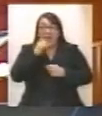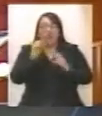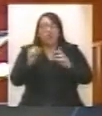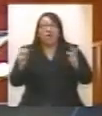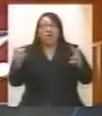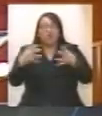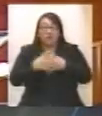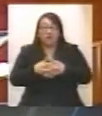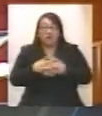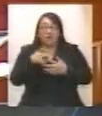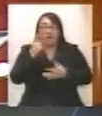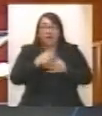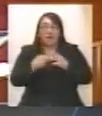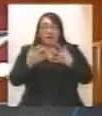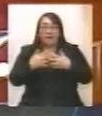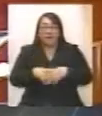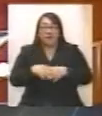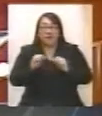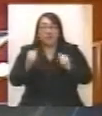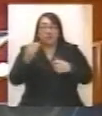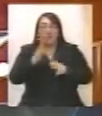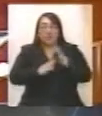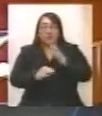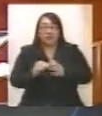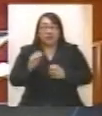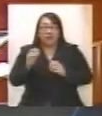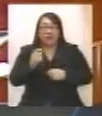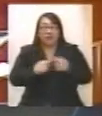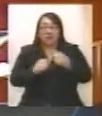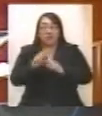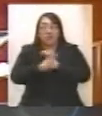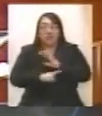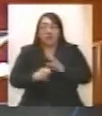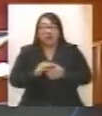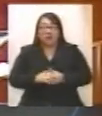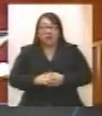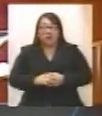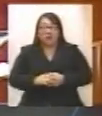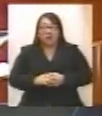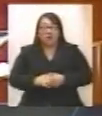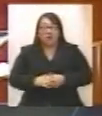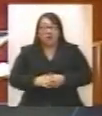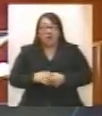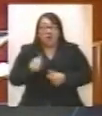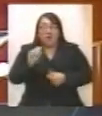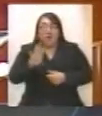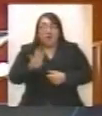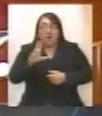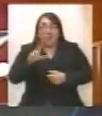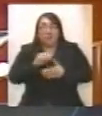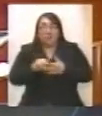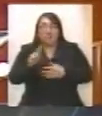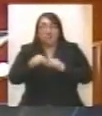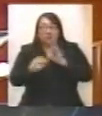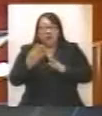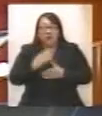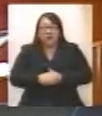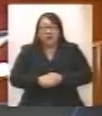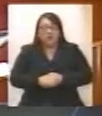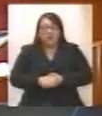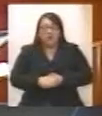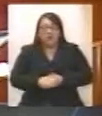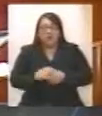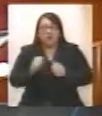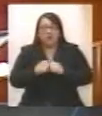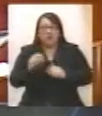afianzamiento para empresas del sistema financiero o mercado de valores. Al cuarto trimestre del 2014 se contará con